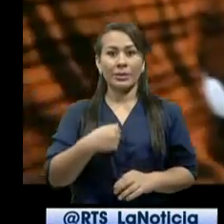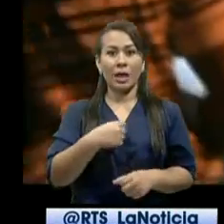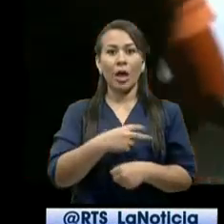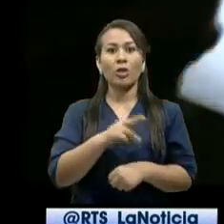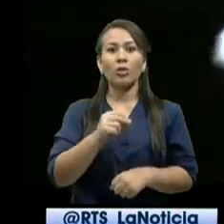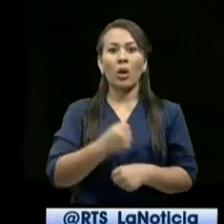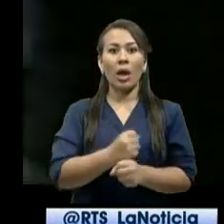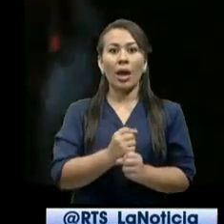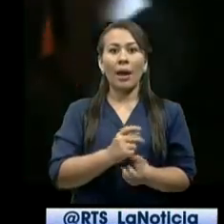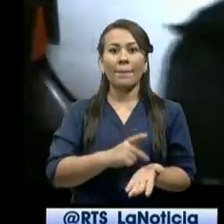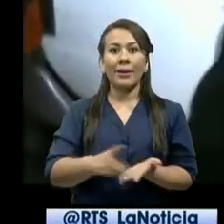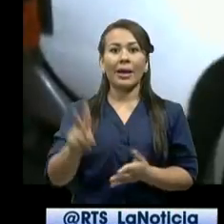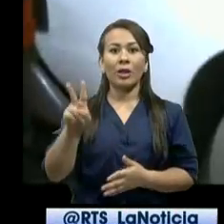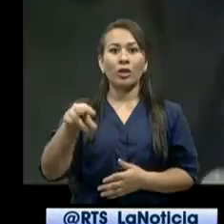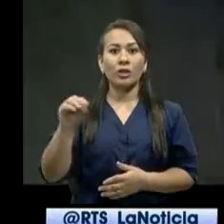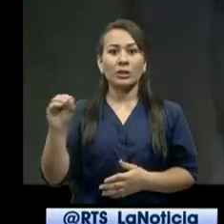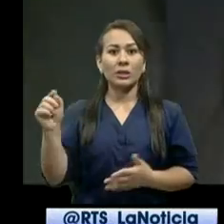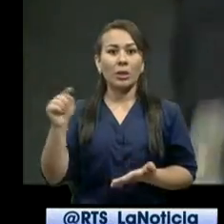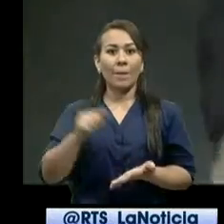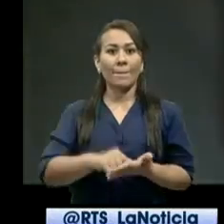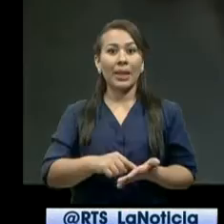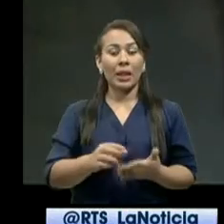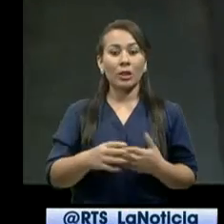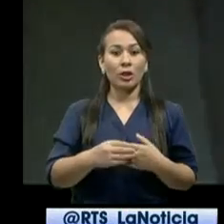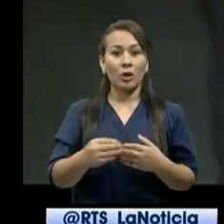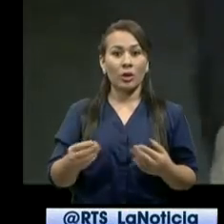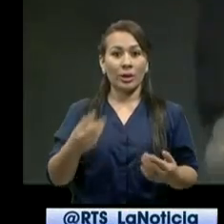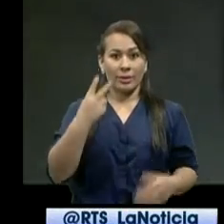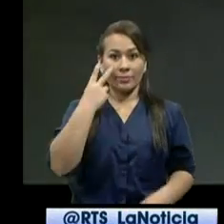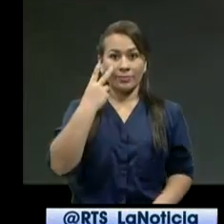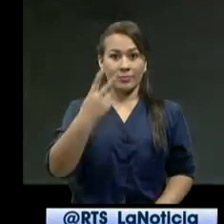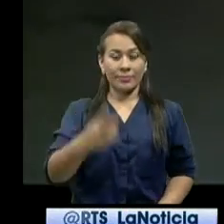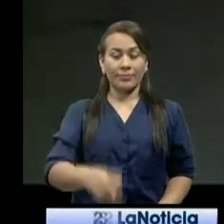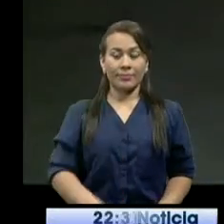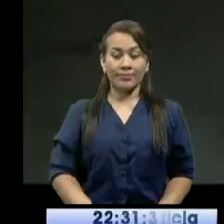un pago de más de $200,000. Desde Machala, informó Karina Valdivieso.